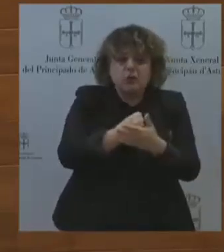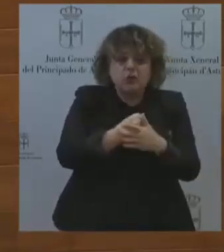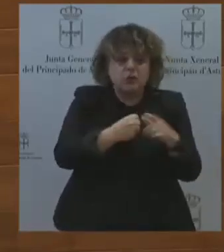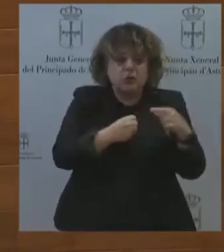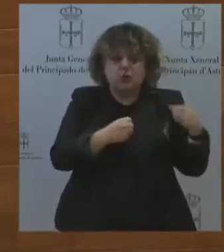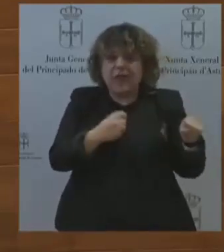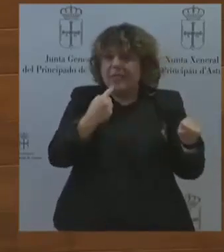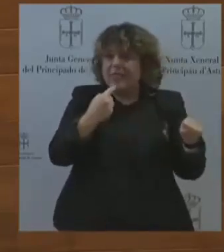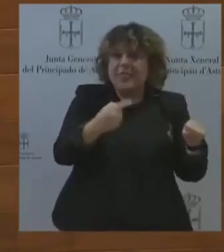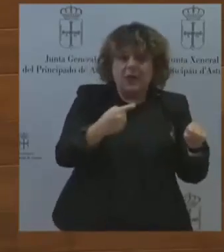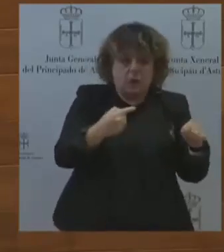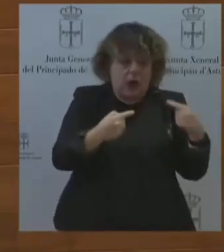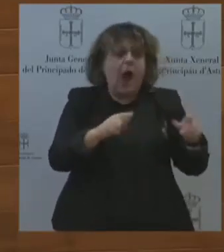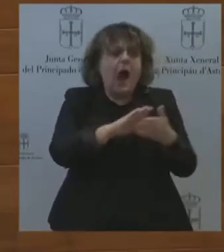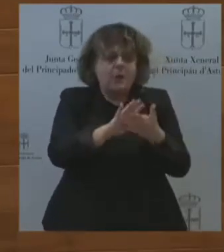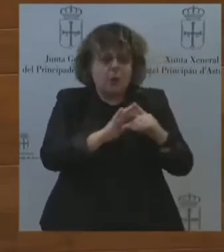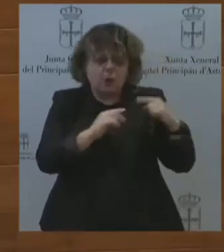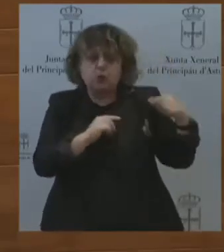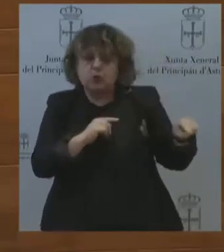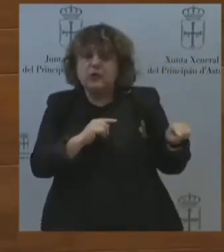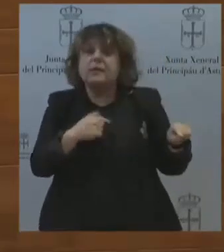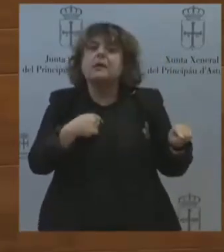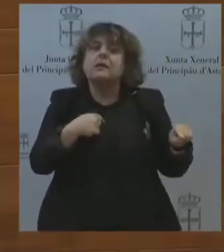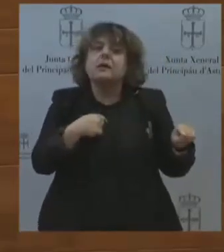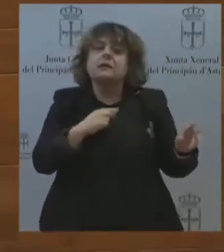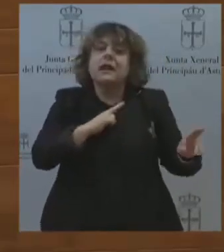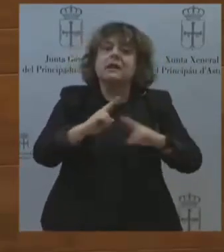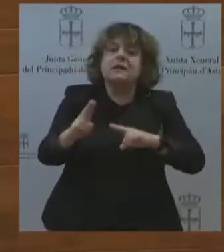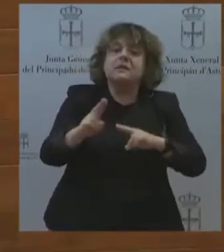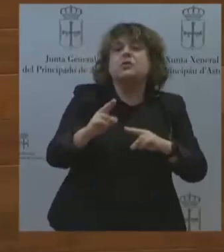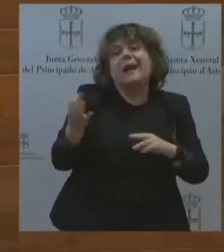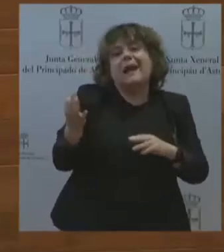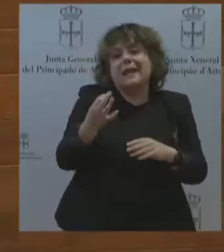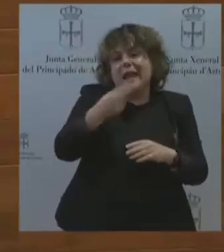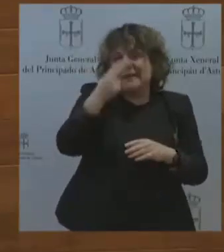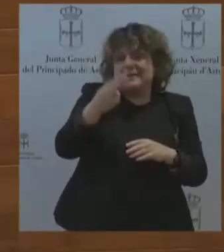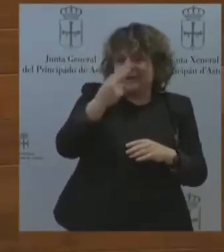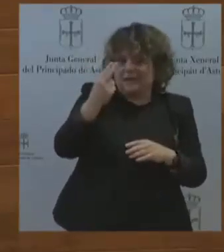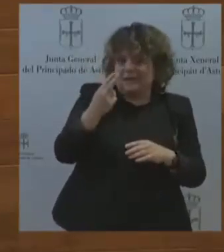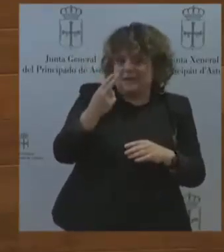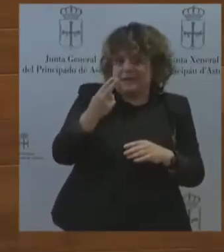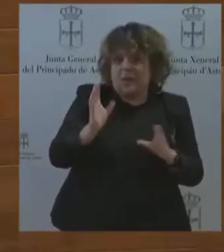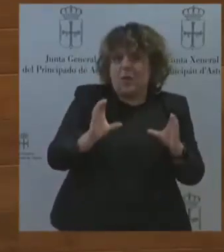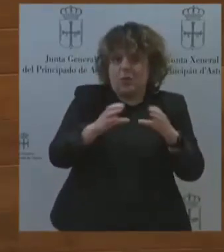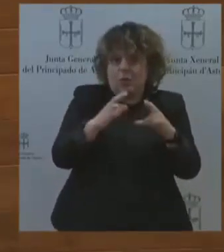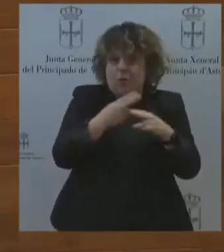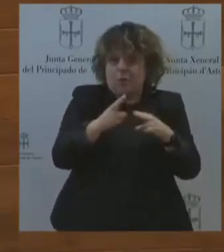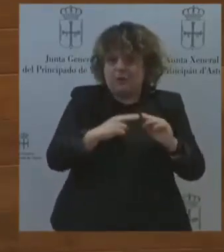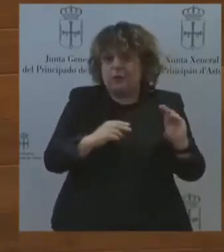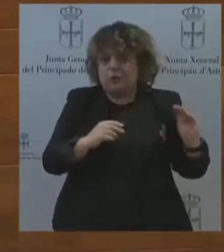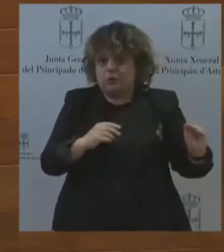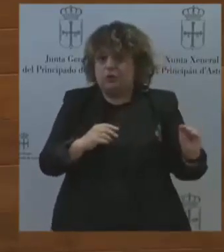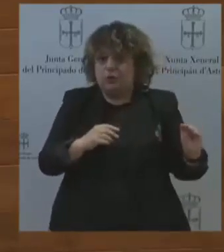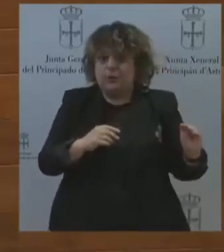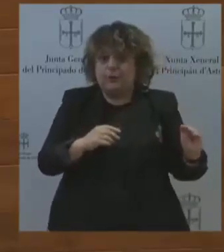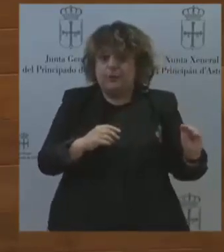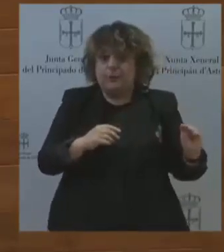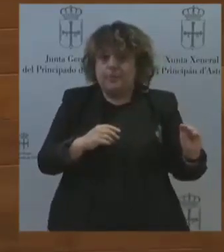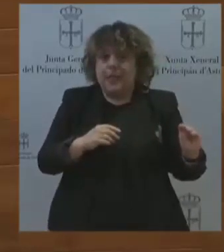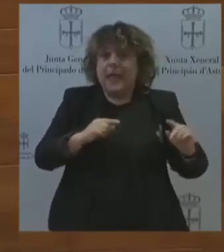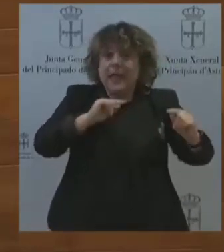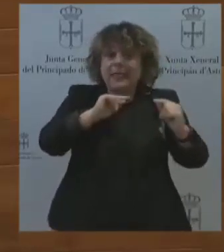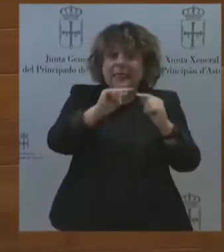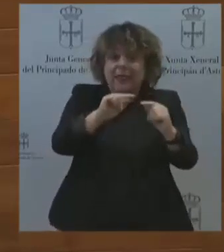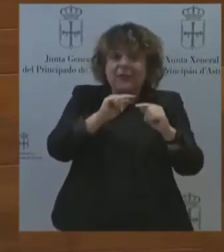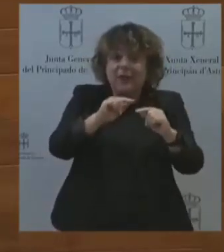a intereses exclusivamente partidistas. Que el debate de investidura sea en plena campaña electoral